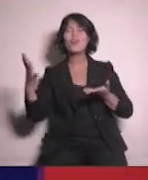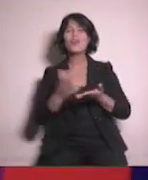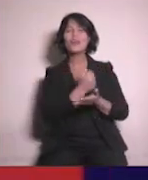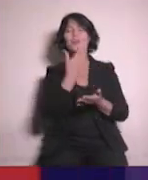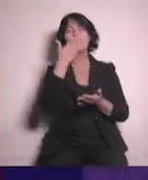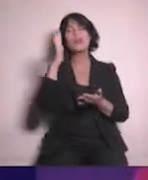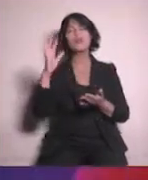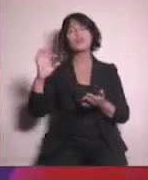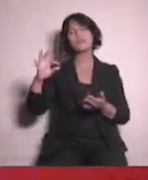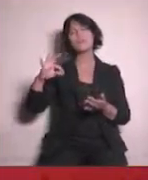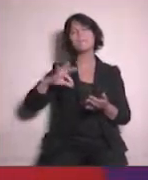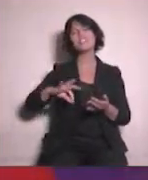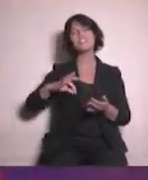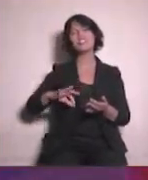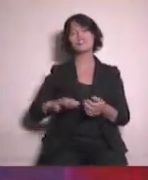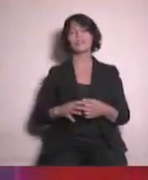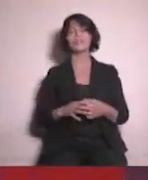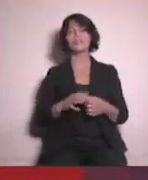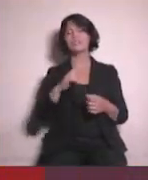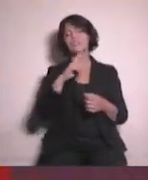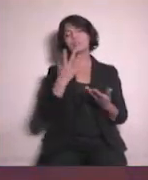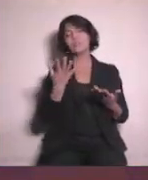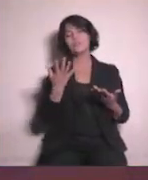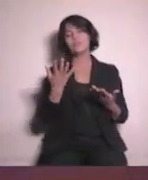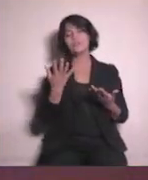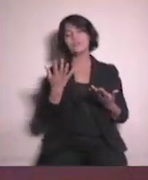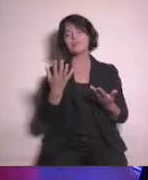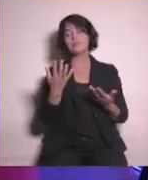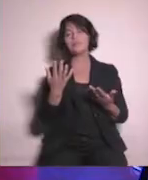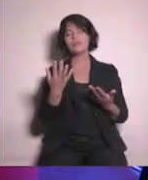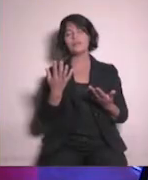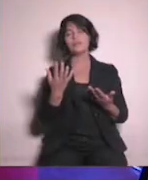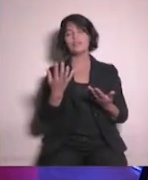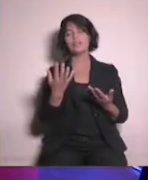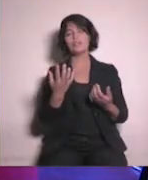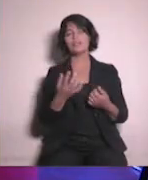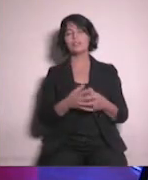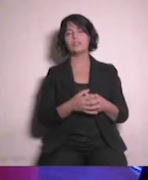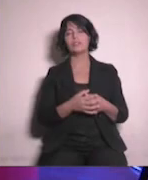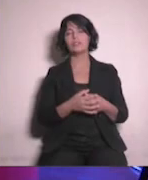mejores pensiones. Y en ese sentido tuvimos